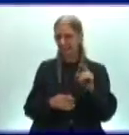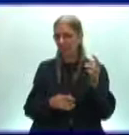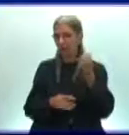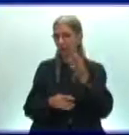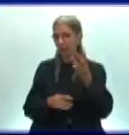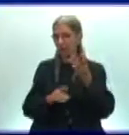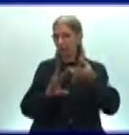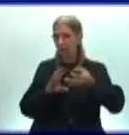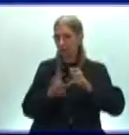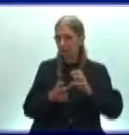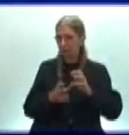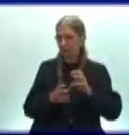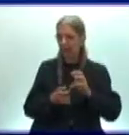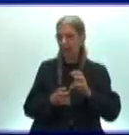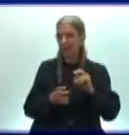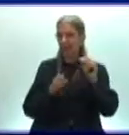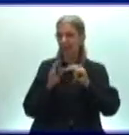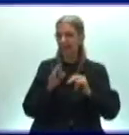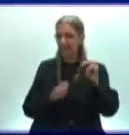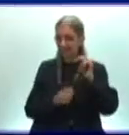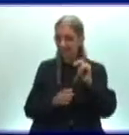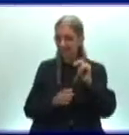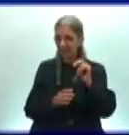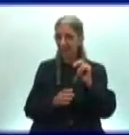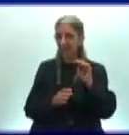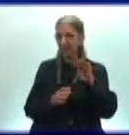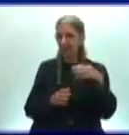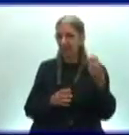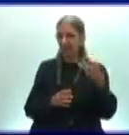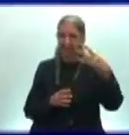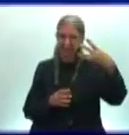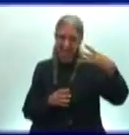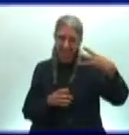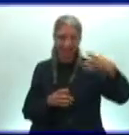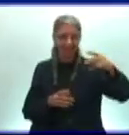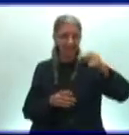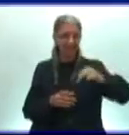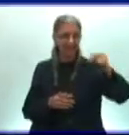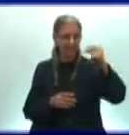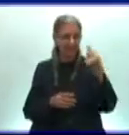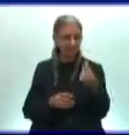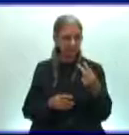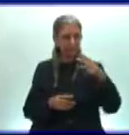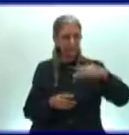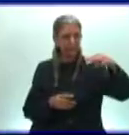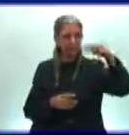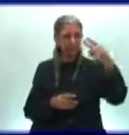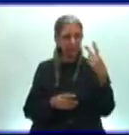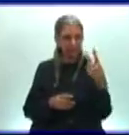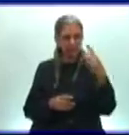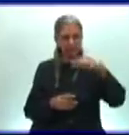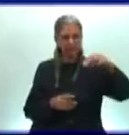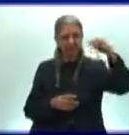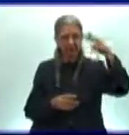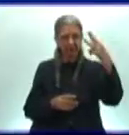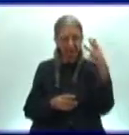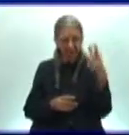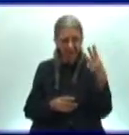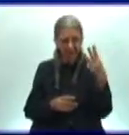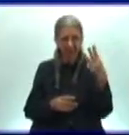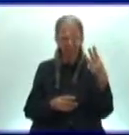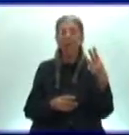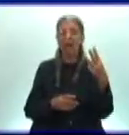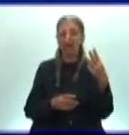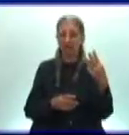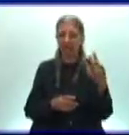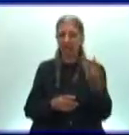la cantidad de niveles de energía. Ya sabemos que si tiene 3 niveles de energía, en qué periodo está. Y si tiene 3 electrones en el último